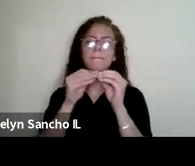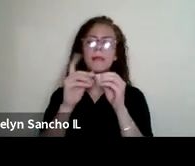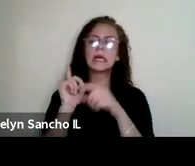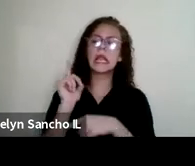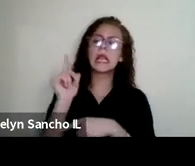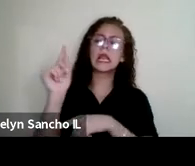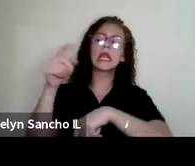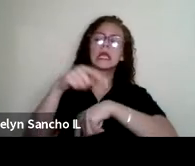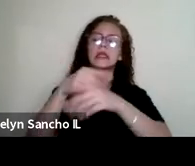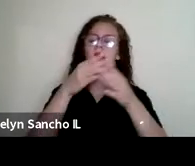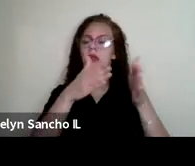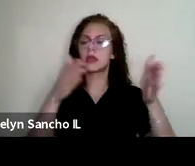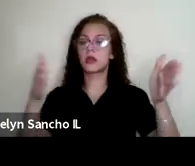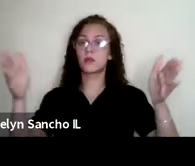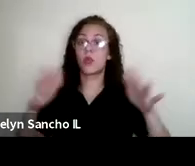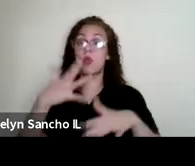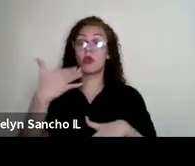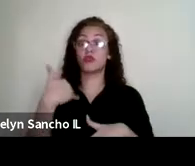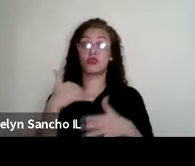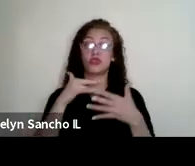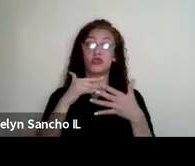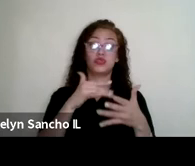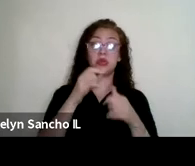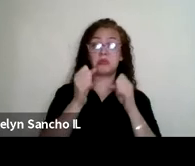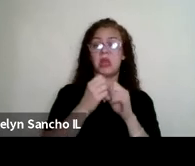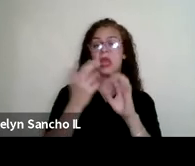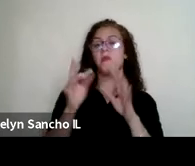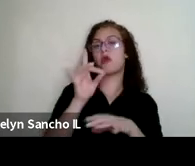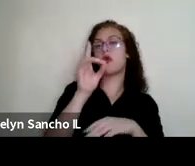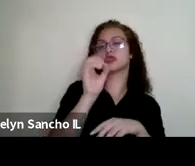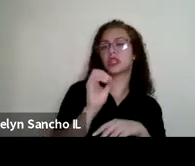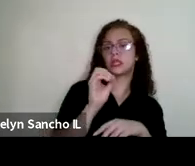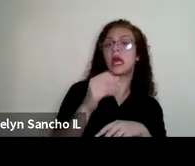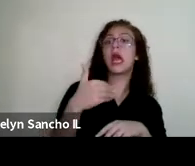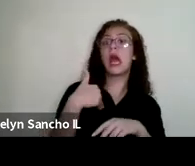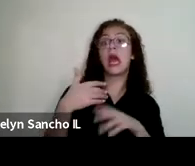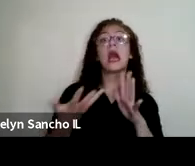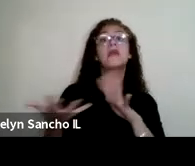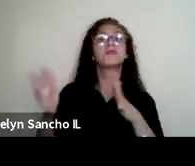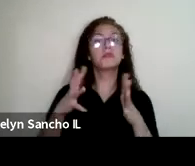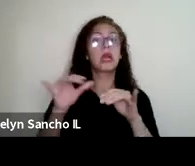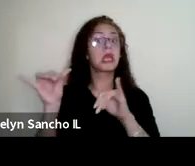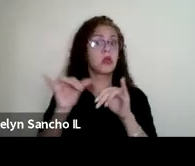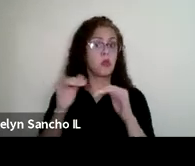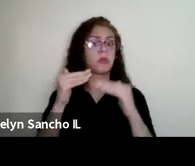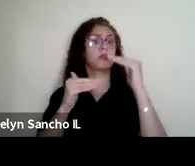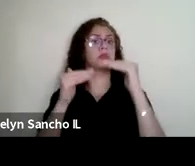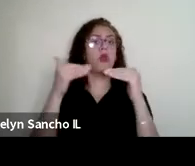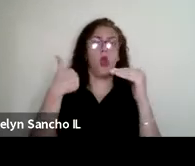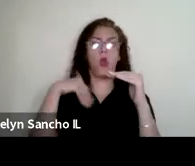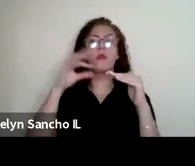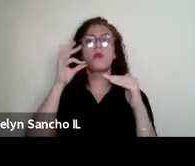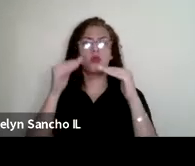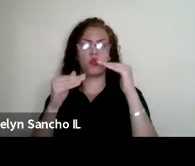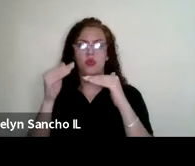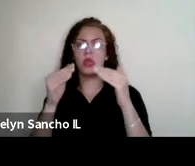longitudinalmente. Cuando yo estudié, que es por estos años 80, ¿verdad? Habíamos casi igual cantidad de hombres y mujeres